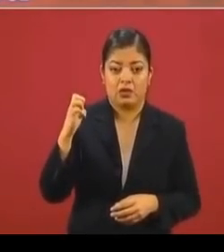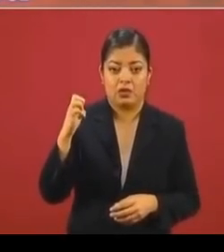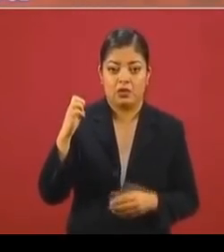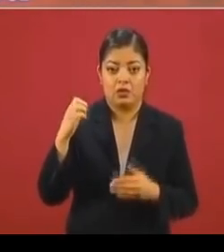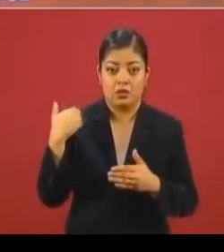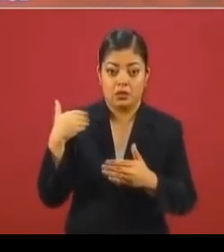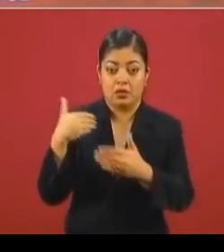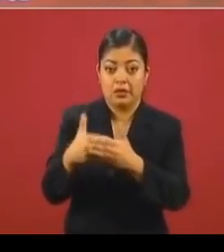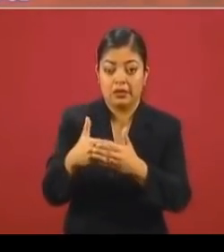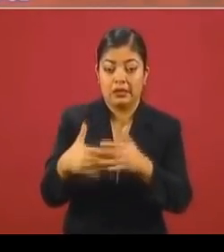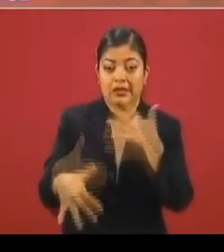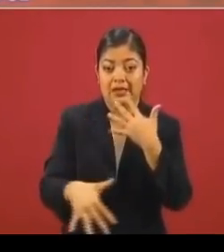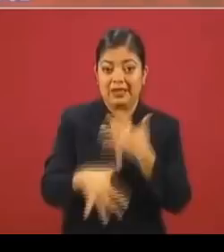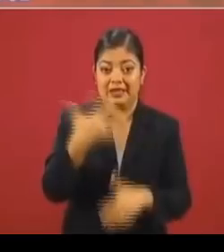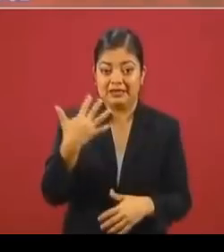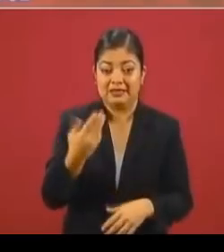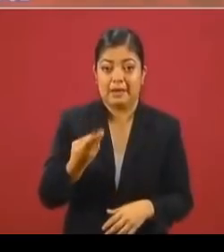al 15 de mayo,